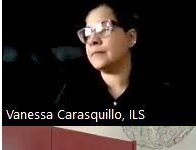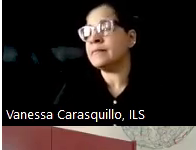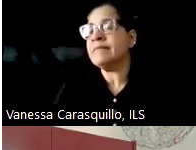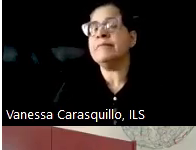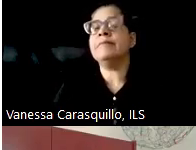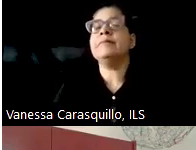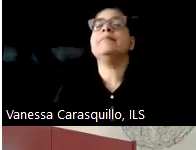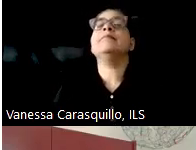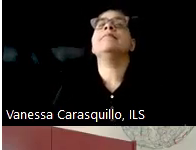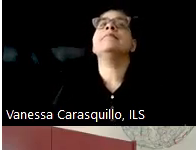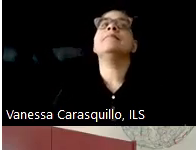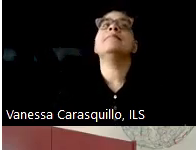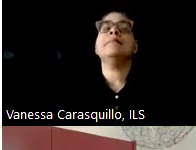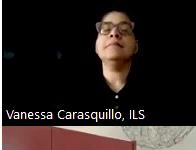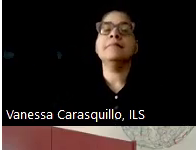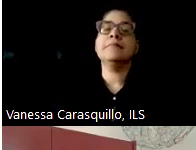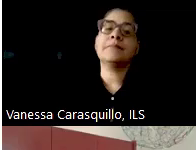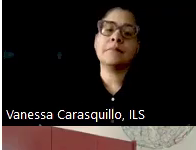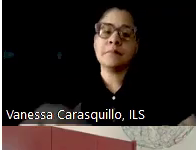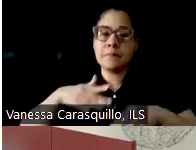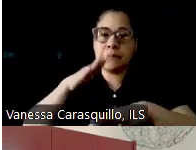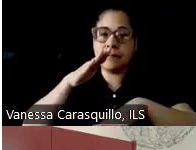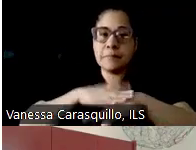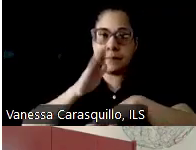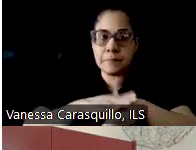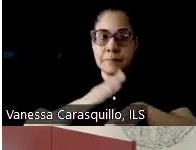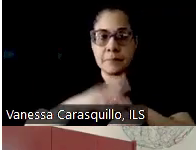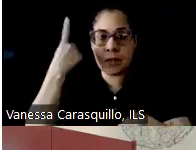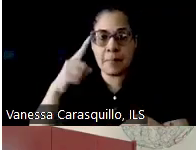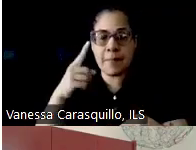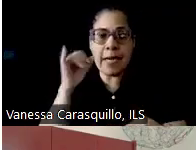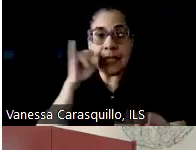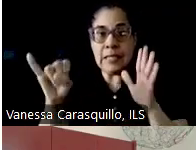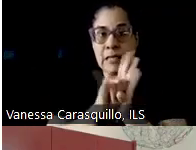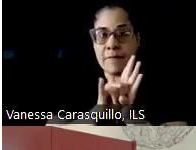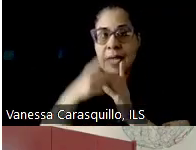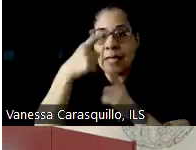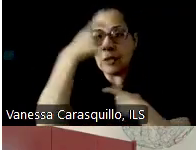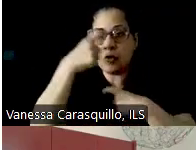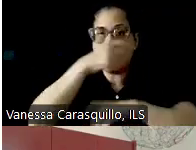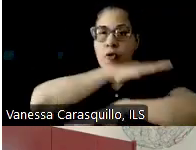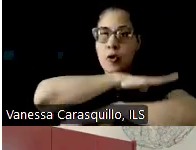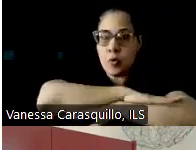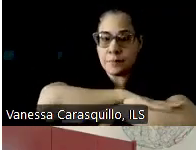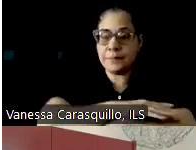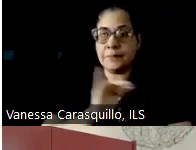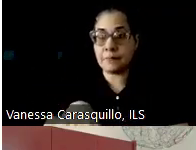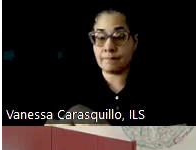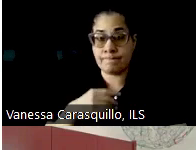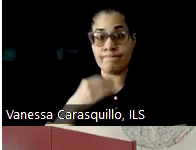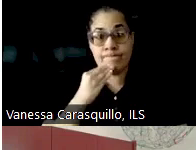vemos las señales posibles para identificar los trastornos de conducta. El trastorno de conducta es un trastorno serio,